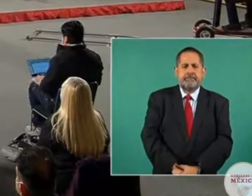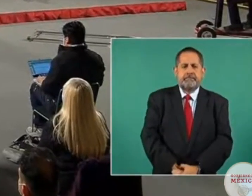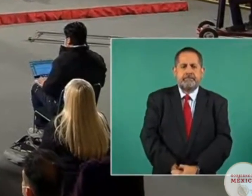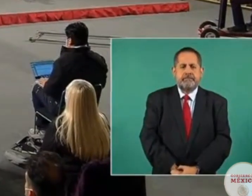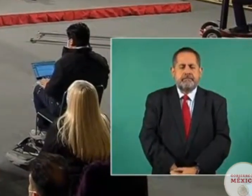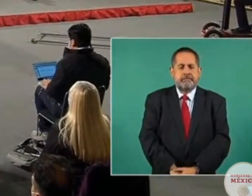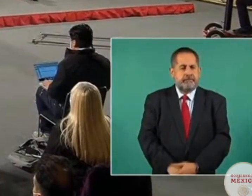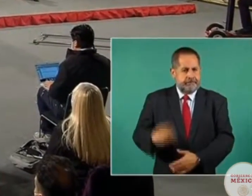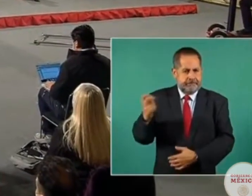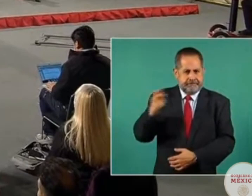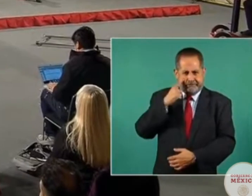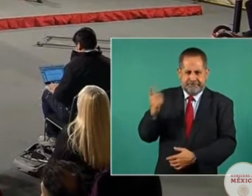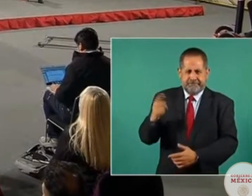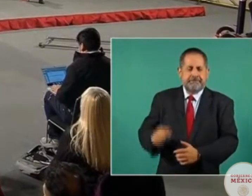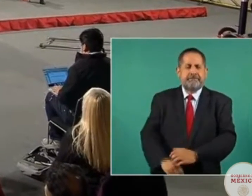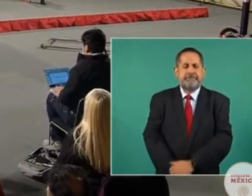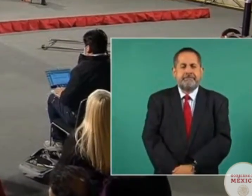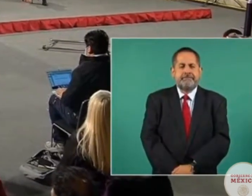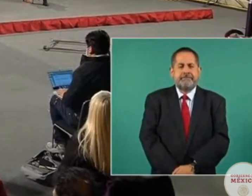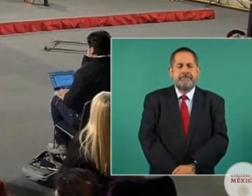Es ese.